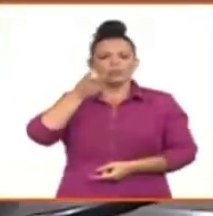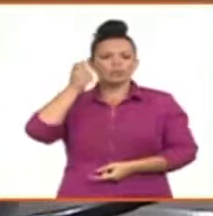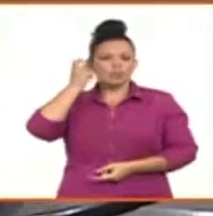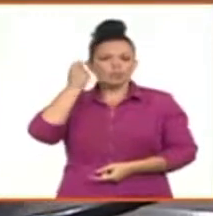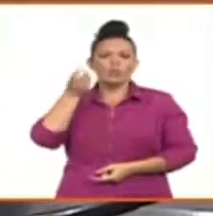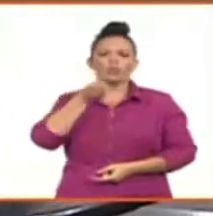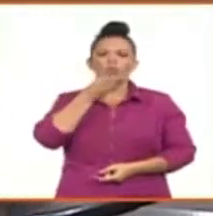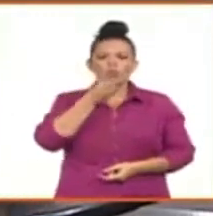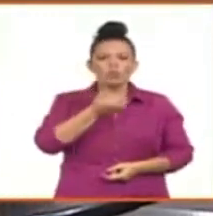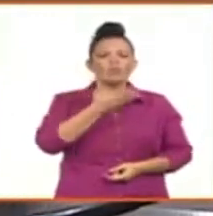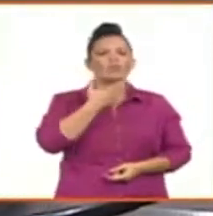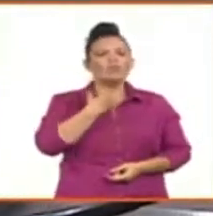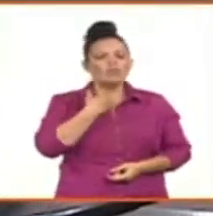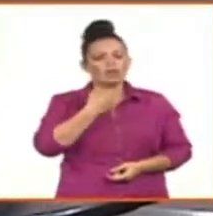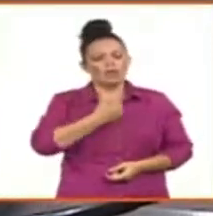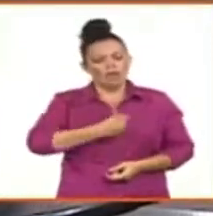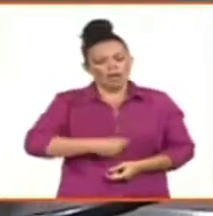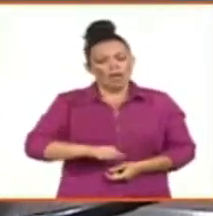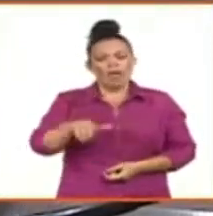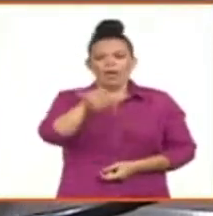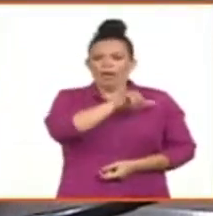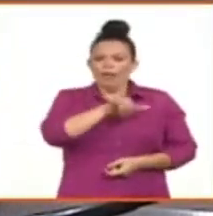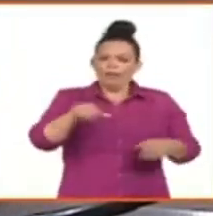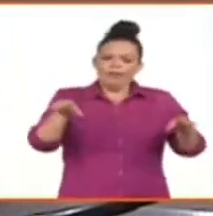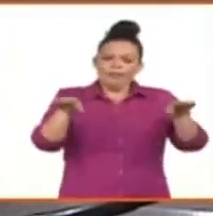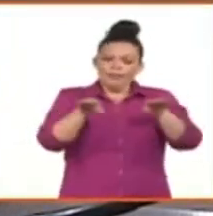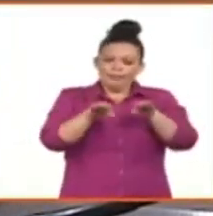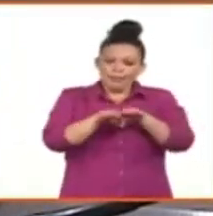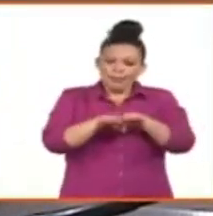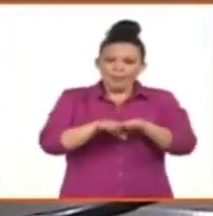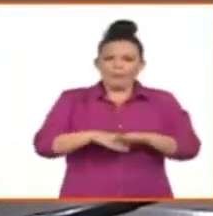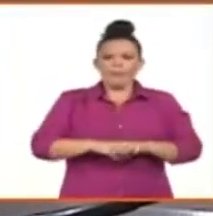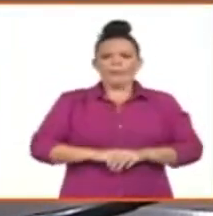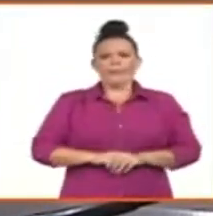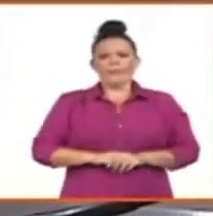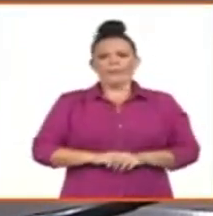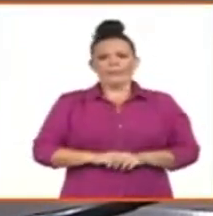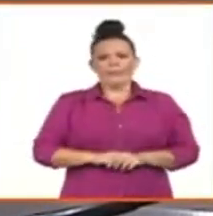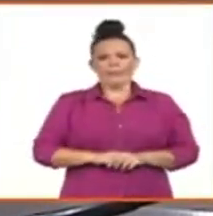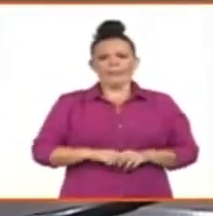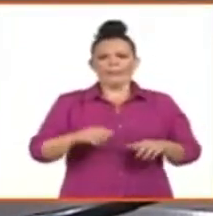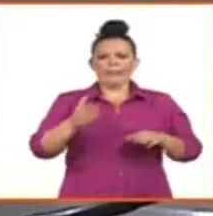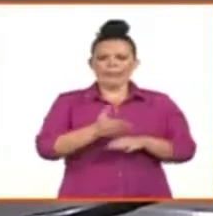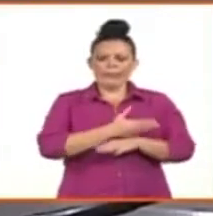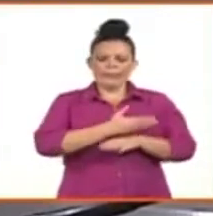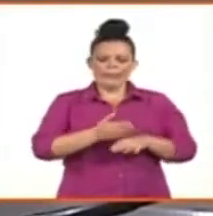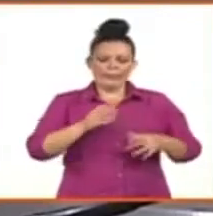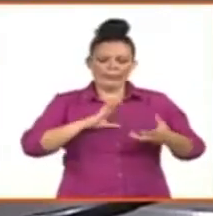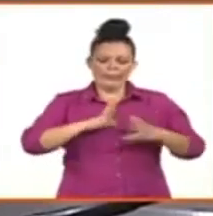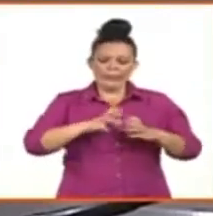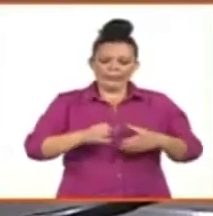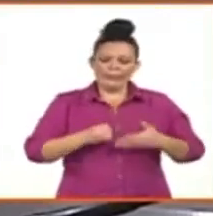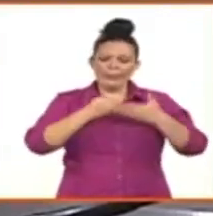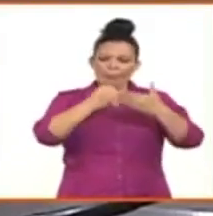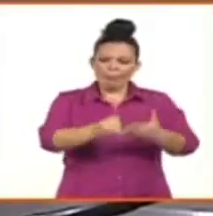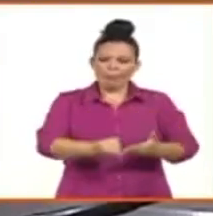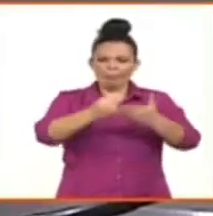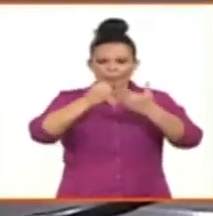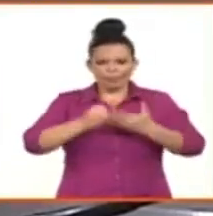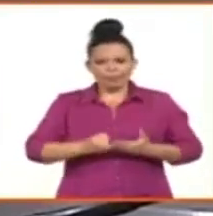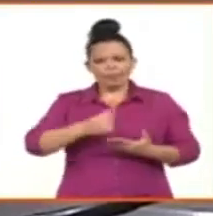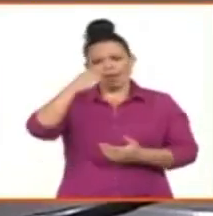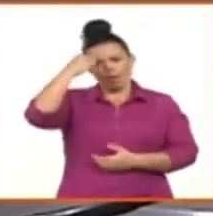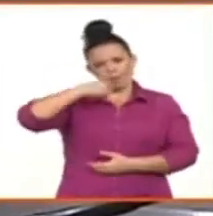de igualdad, equidad social, de esa capacidad de solidaridad entre las personas, que incluso